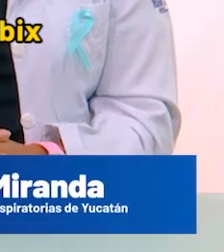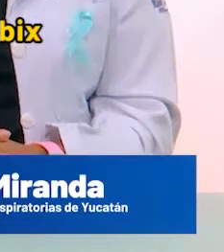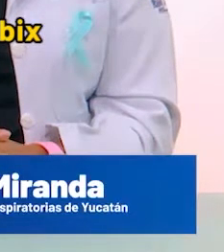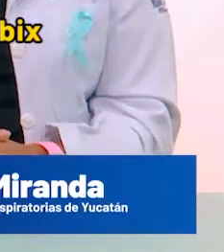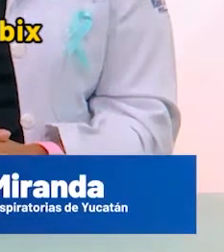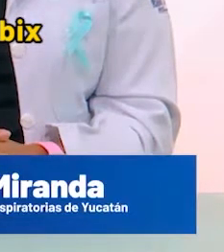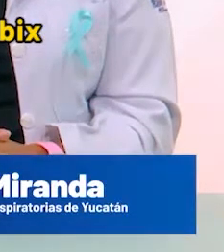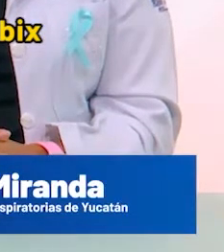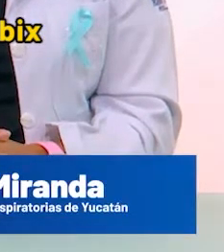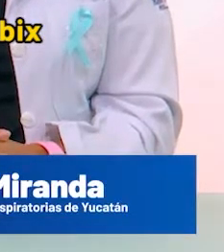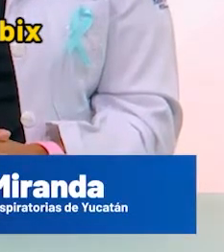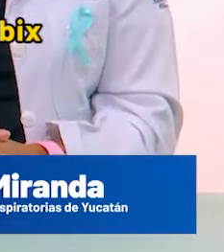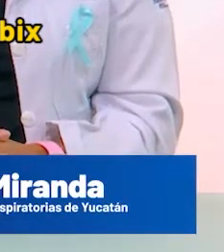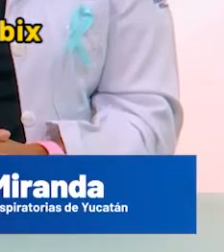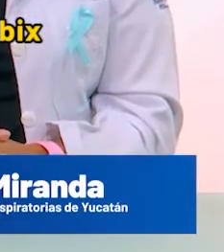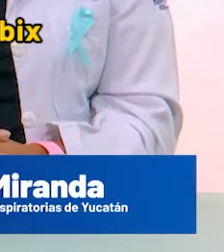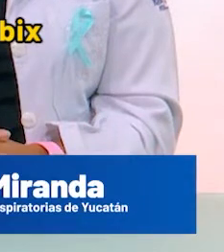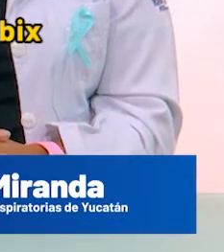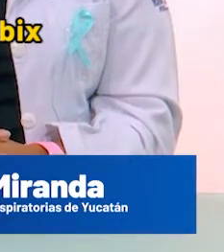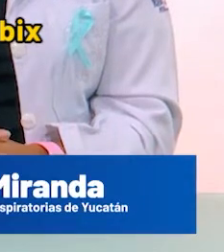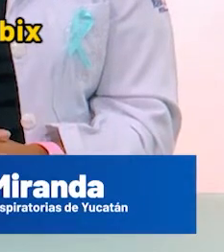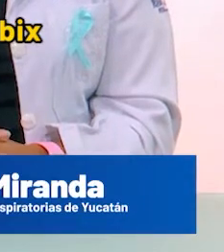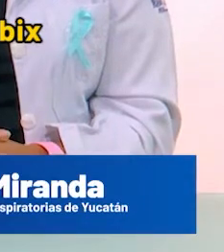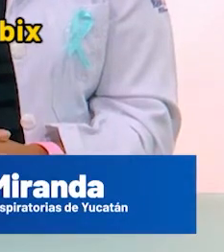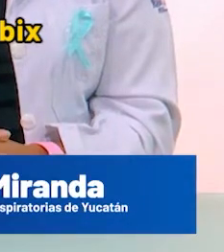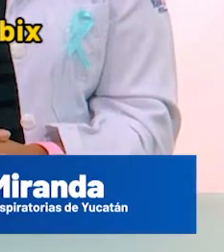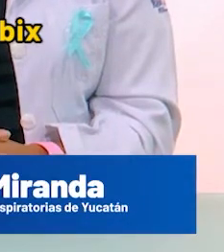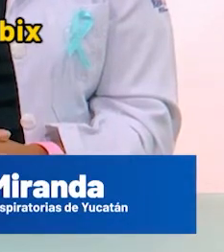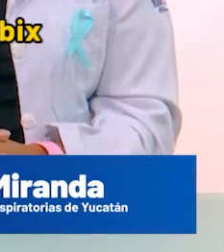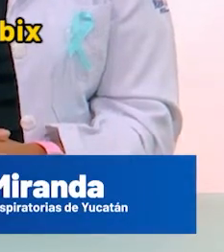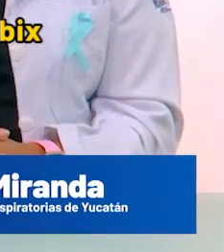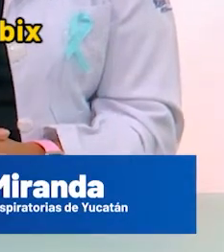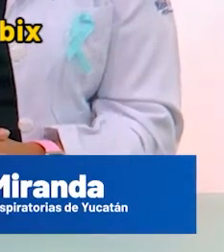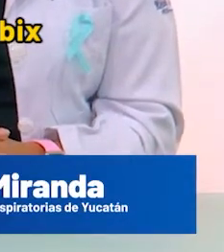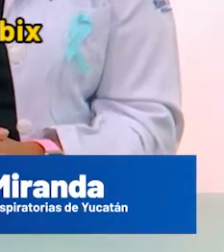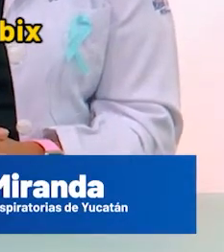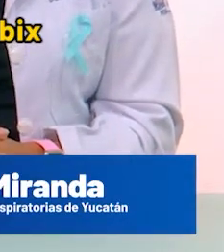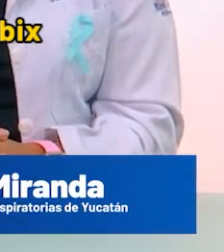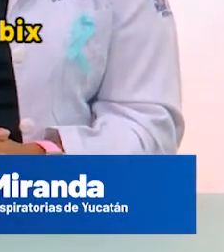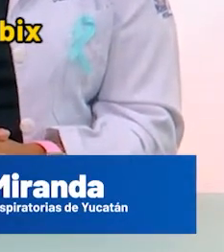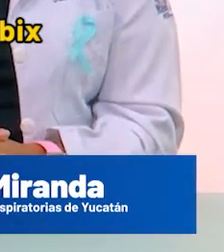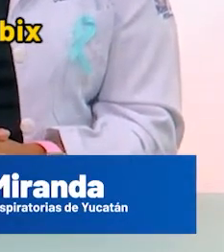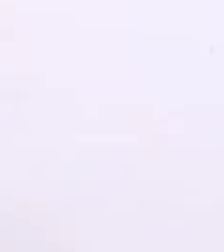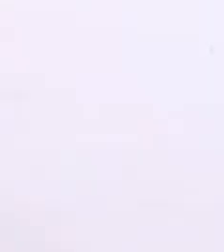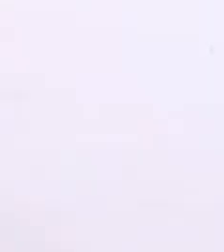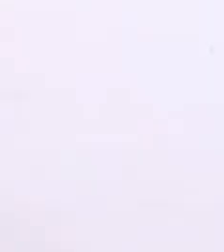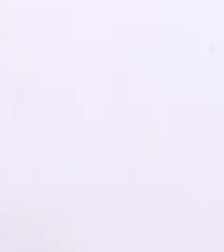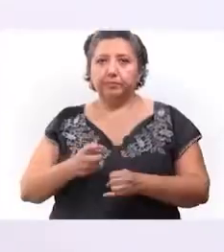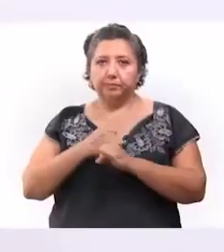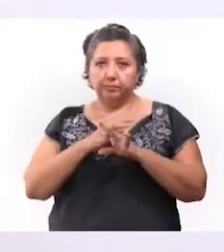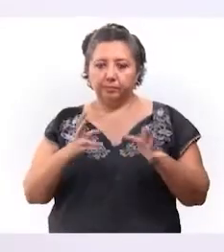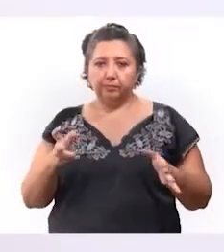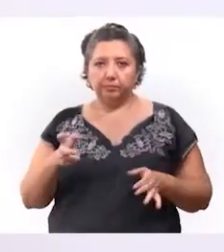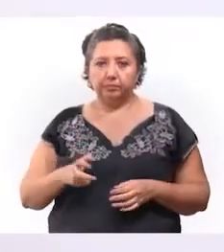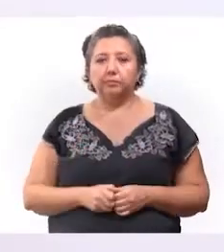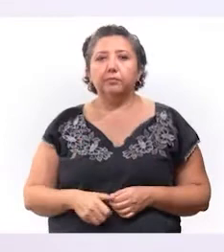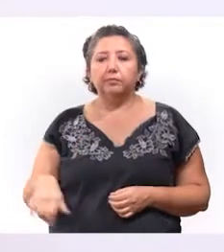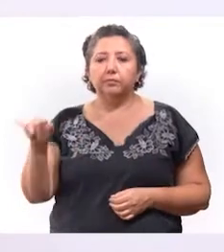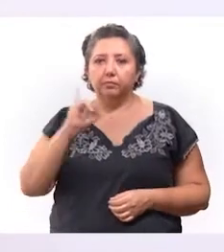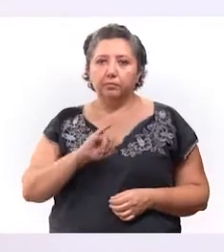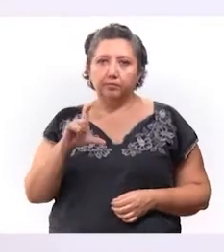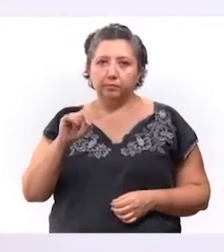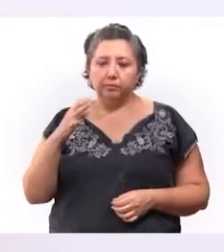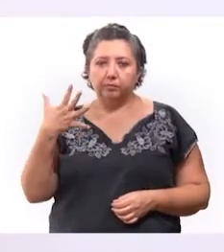Buenas tardes. Nos permitimos dar el informe diario relacionado con el COVID-19. Adelante, doctora. Gracias, doctora. Buenas tardes. Este es el parte médico de este